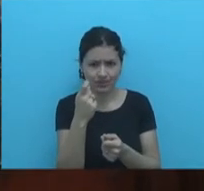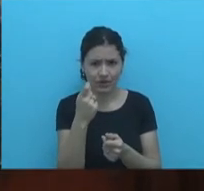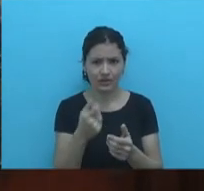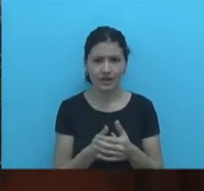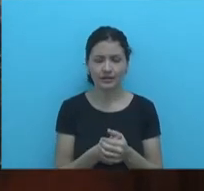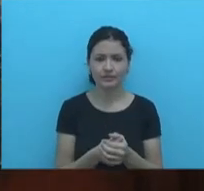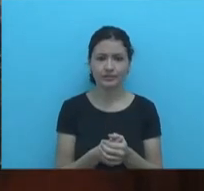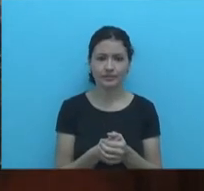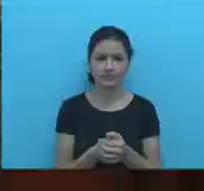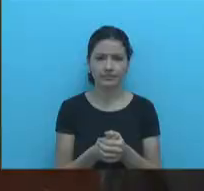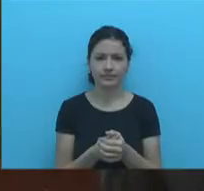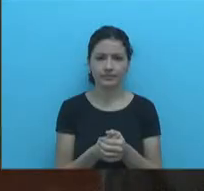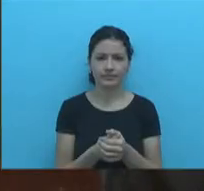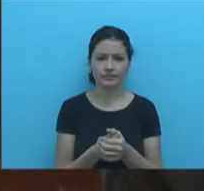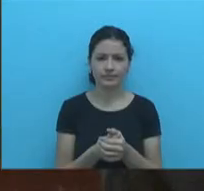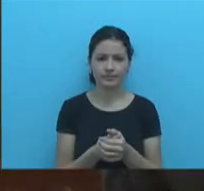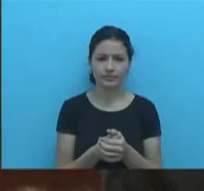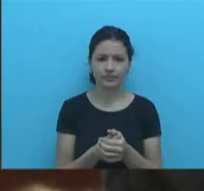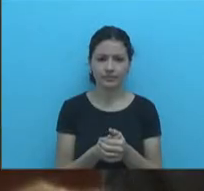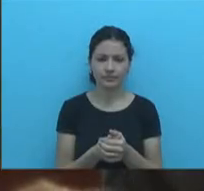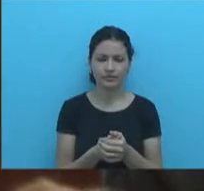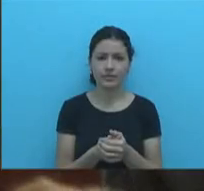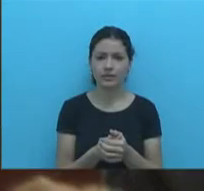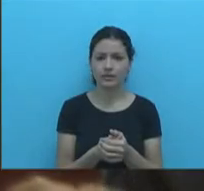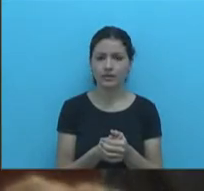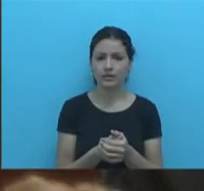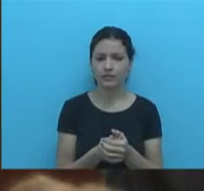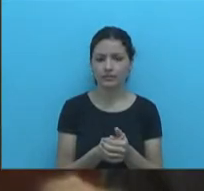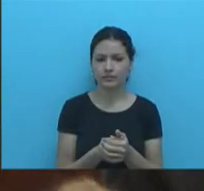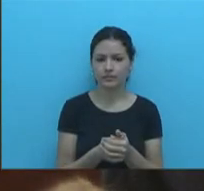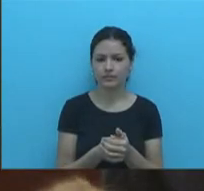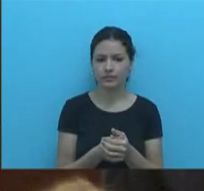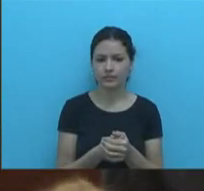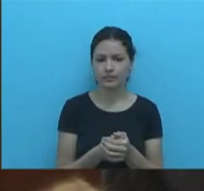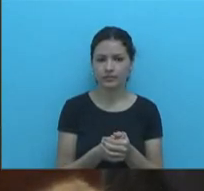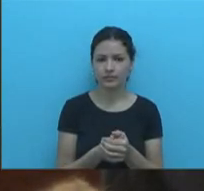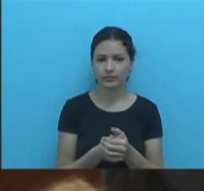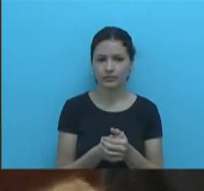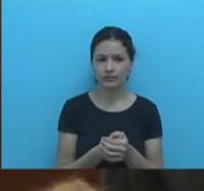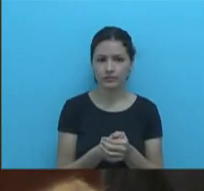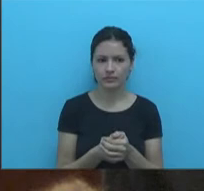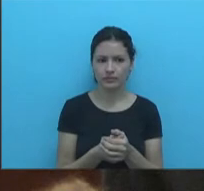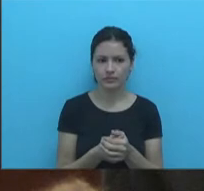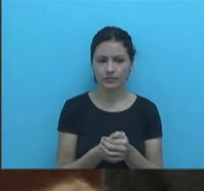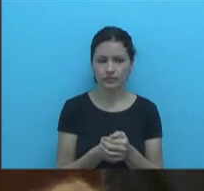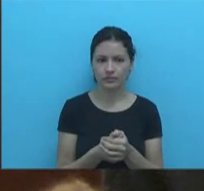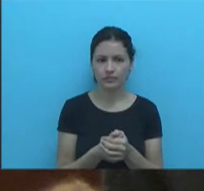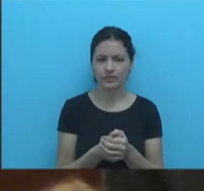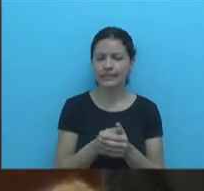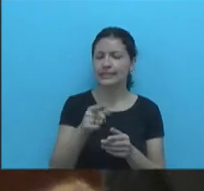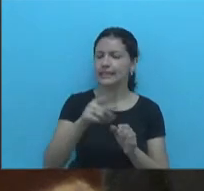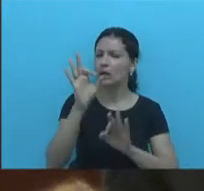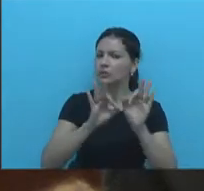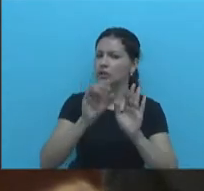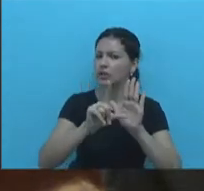el hospital, esté en esas dos escuelas, que tenga un subencargado que se haga cargo... Estamos hablando de un proyecto de ley. Entonces, cuando hablamos de un